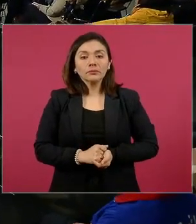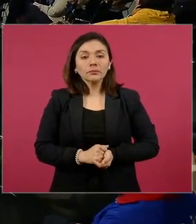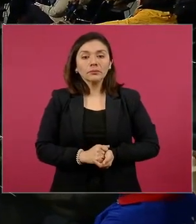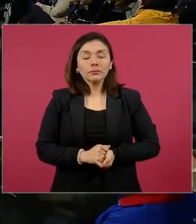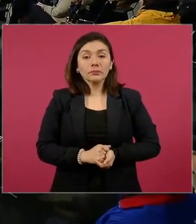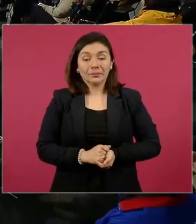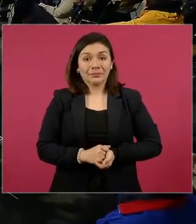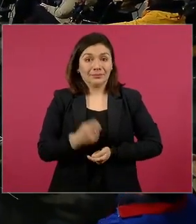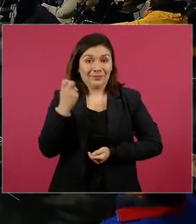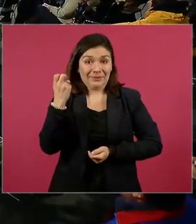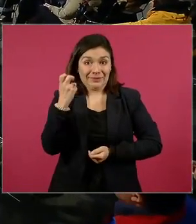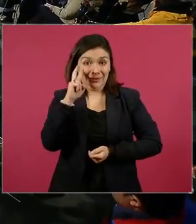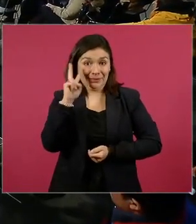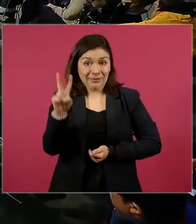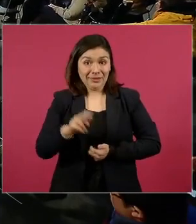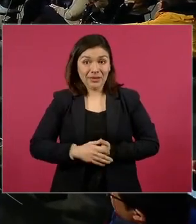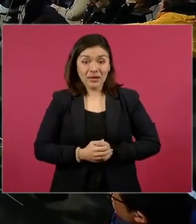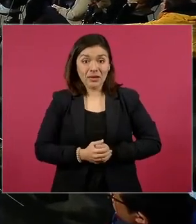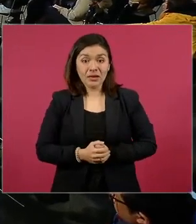Miren eso.